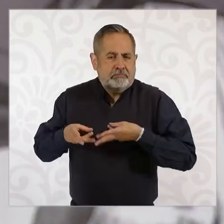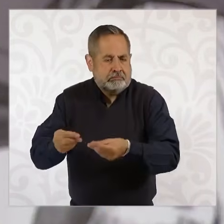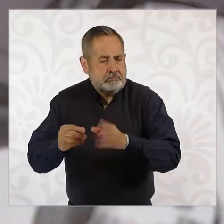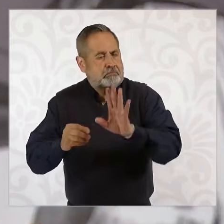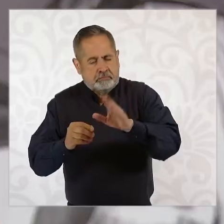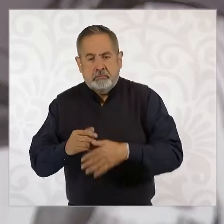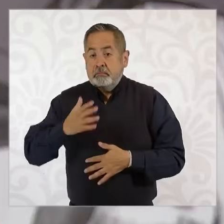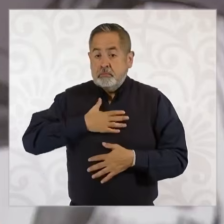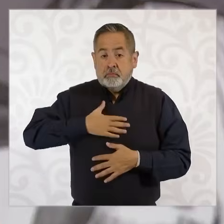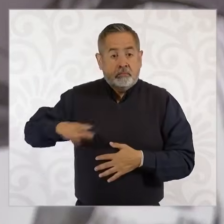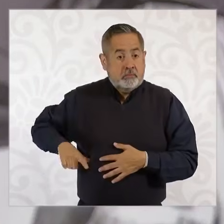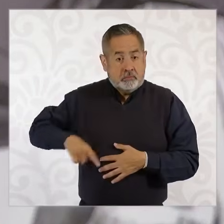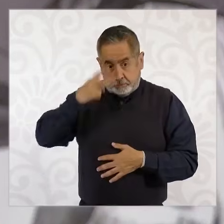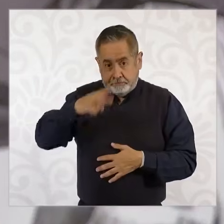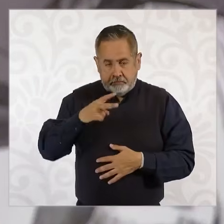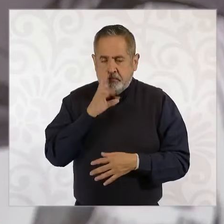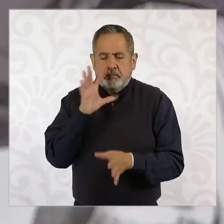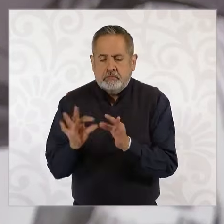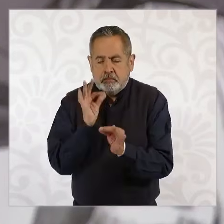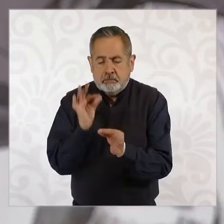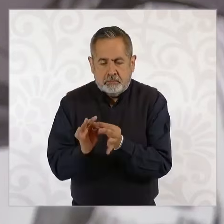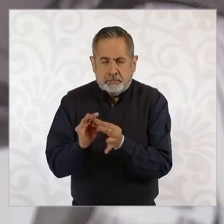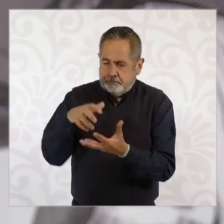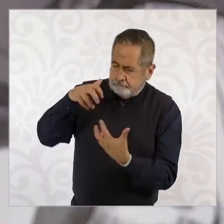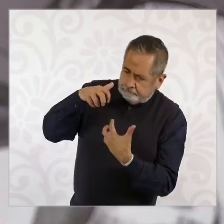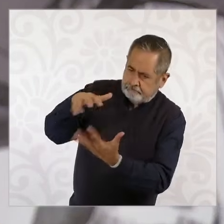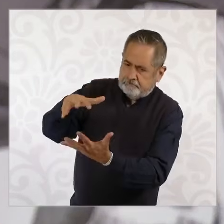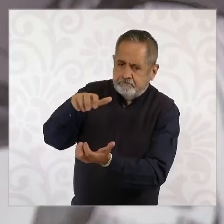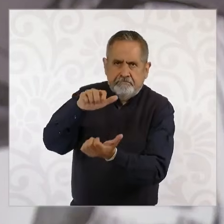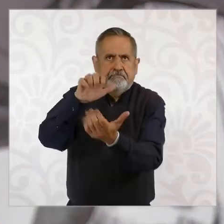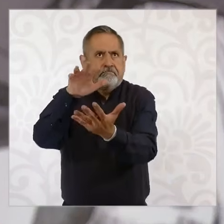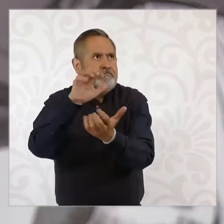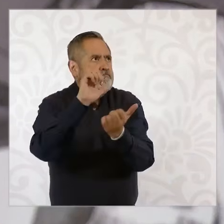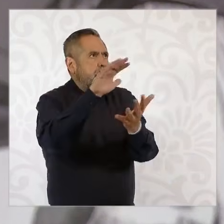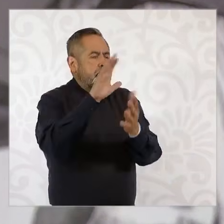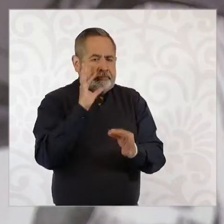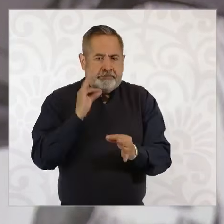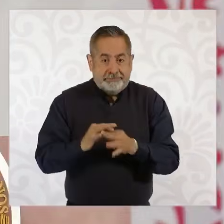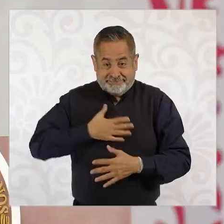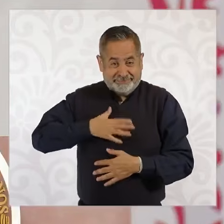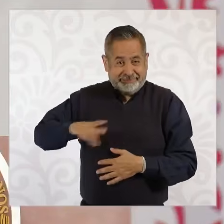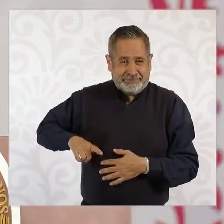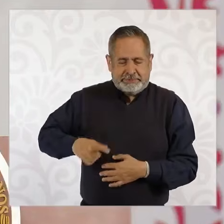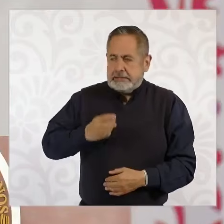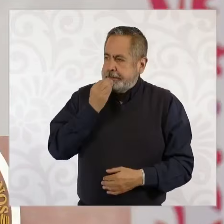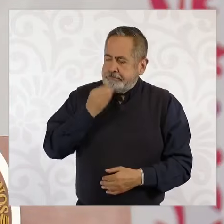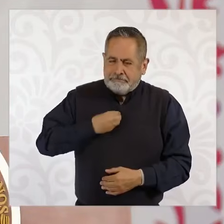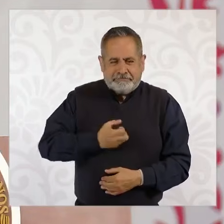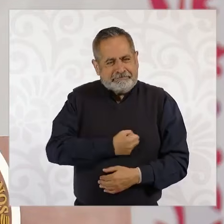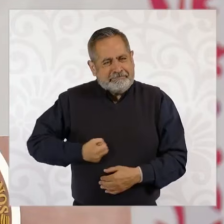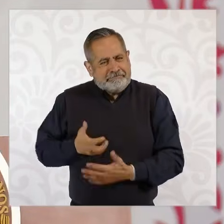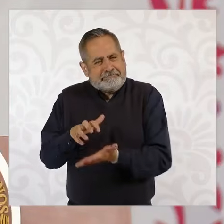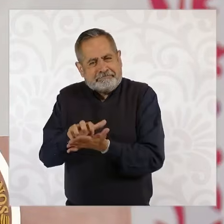nosotros cumplimos con el uso responsable de los recursos y nosotros nos apretamos al máximo para poder apoyar a la